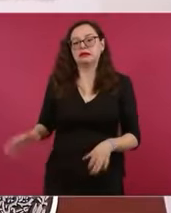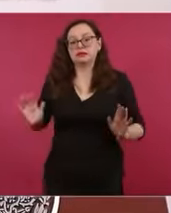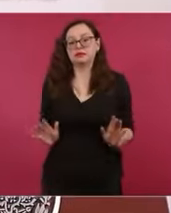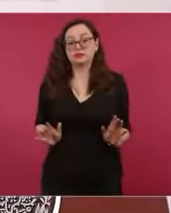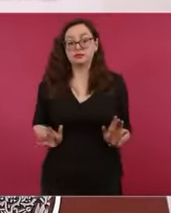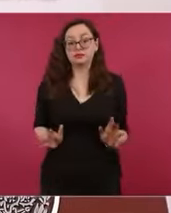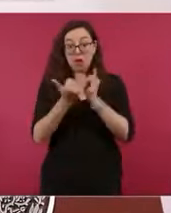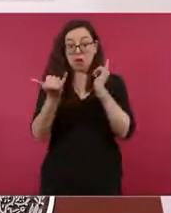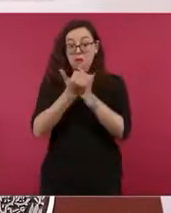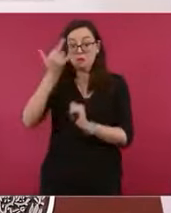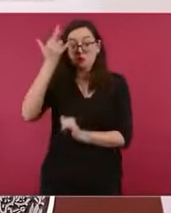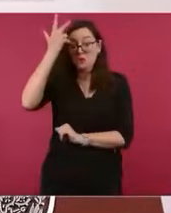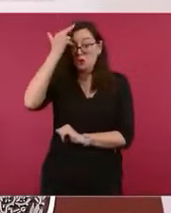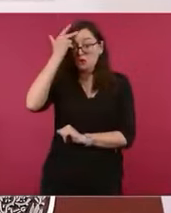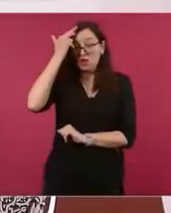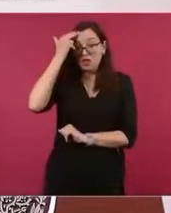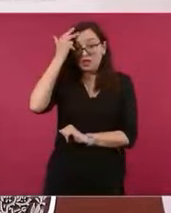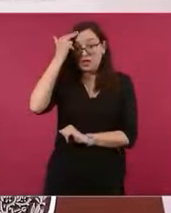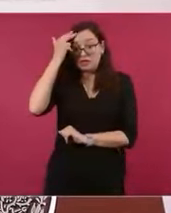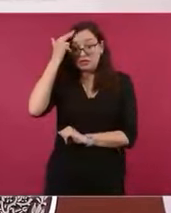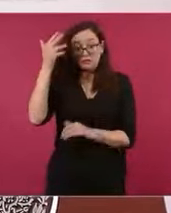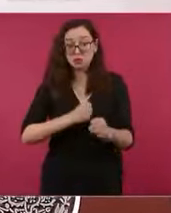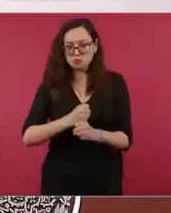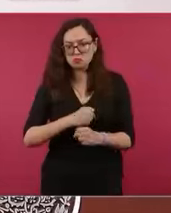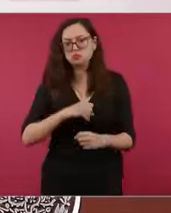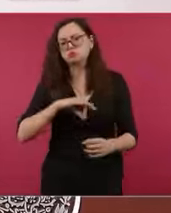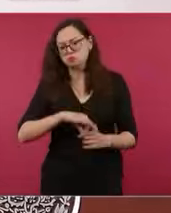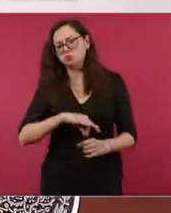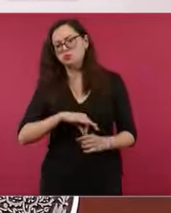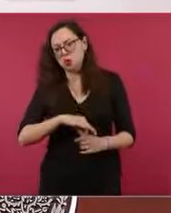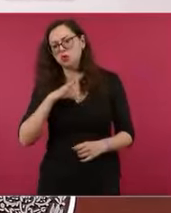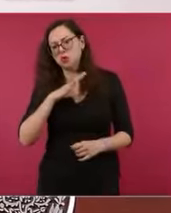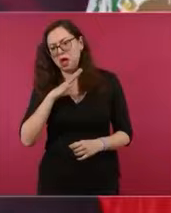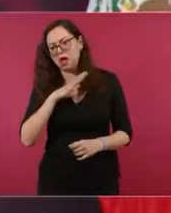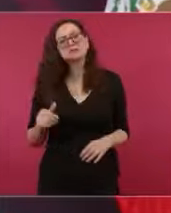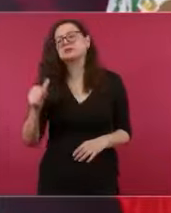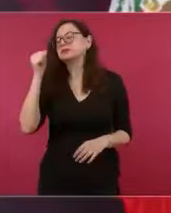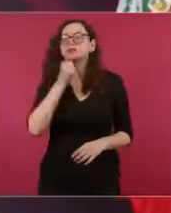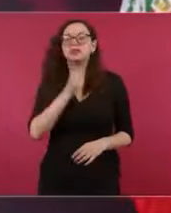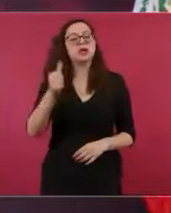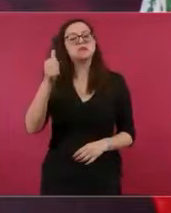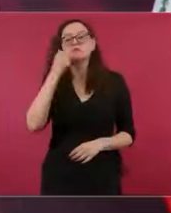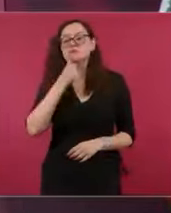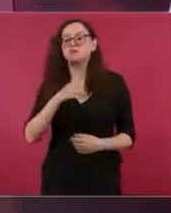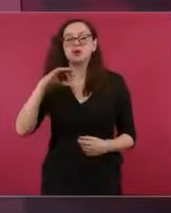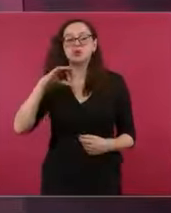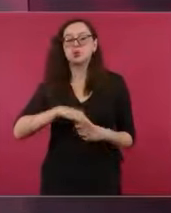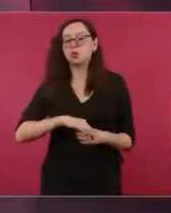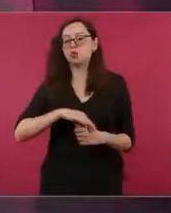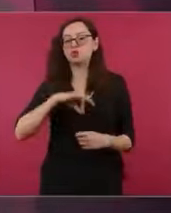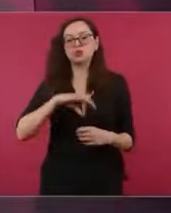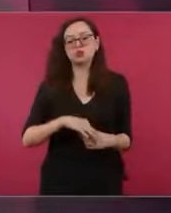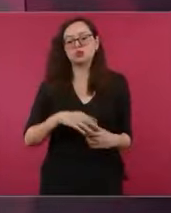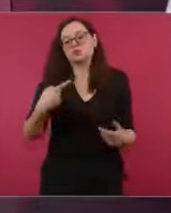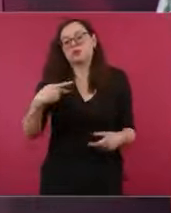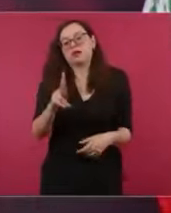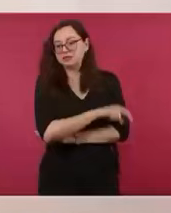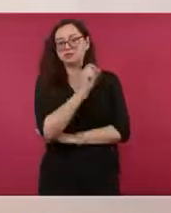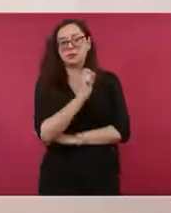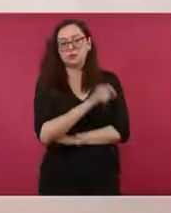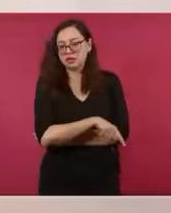hacer elecciones, nunca. Eso sí, se sabía de antemano quién iba a